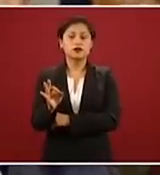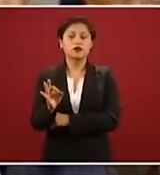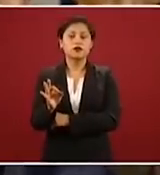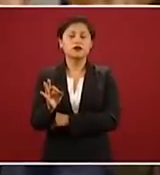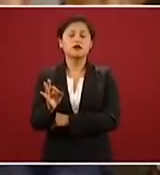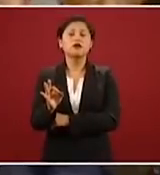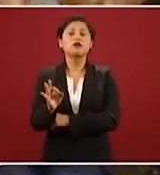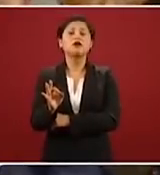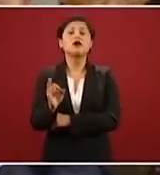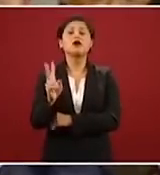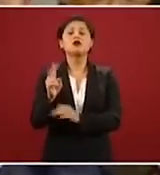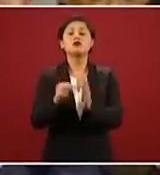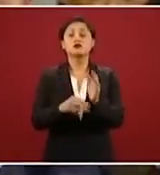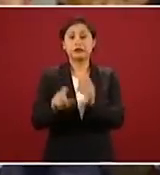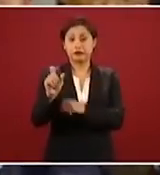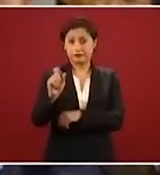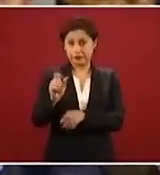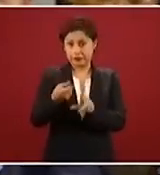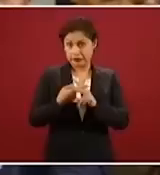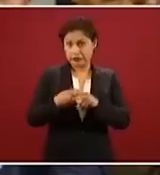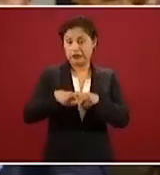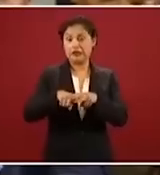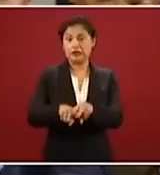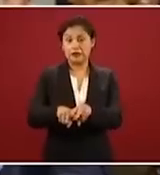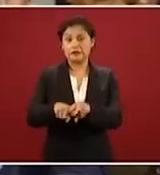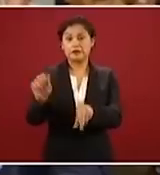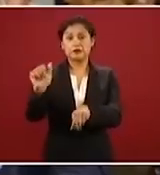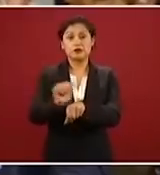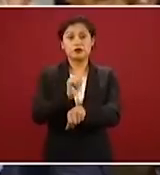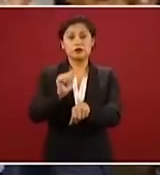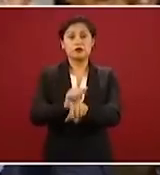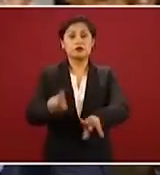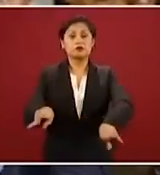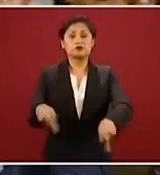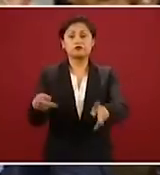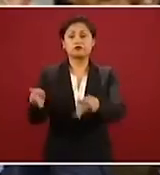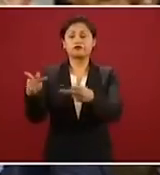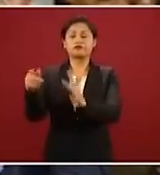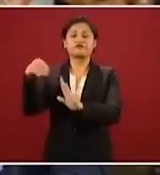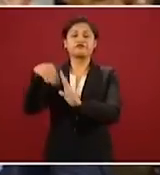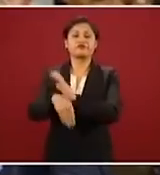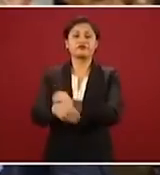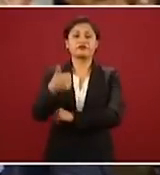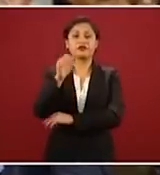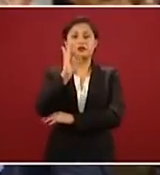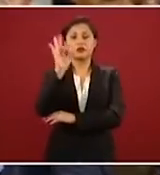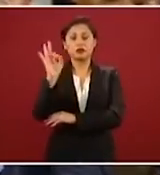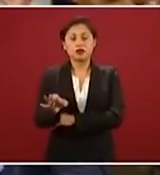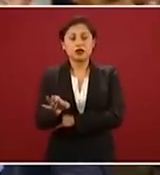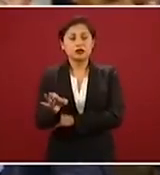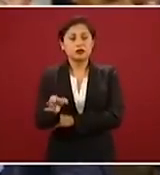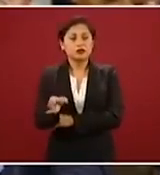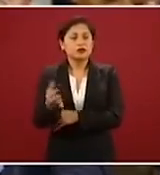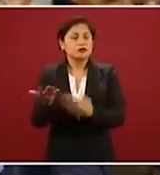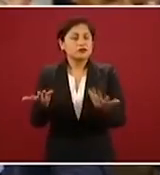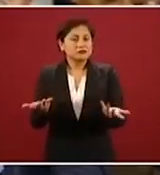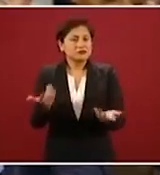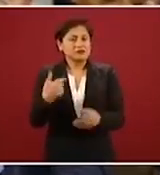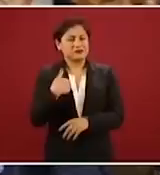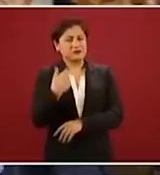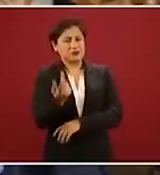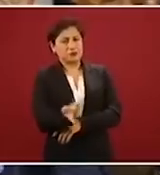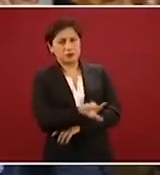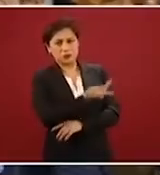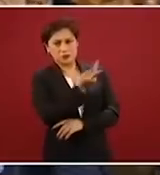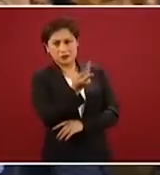de este año, las ventas de automóviles cayeron un 6%. Entonces, yo le quisiera